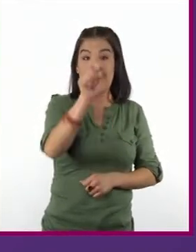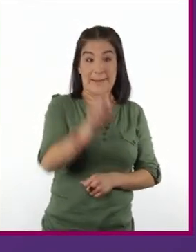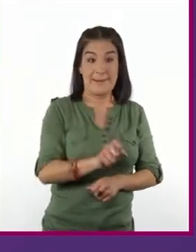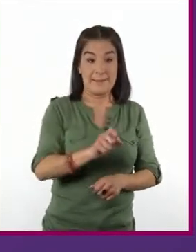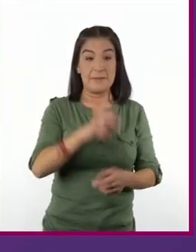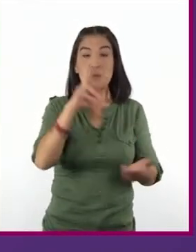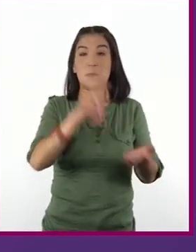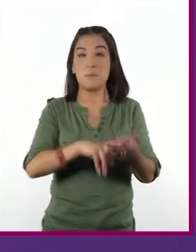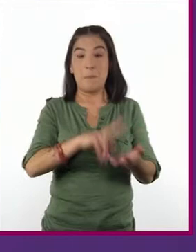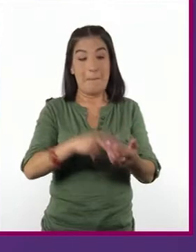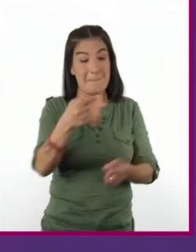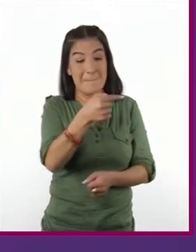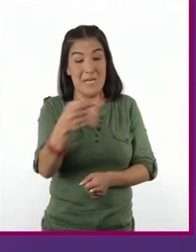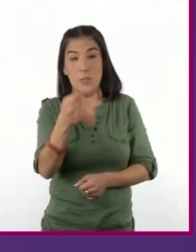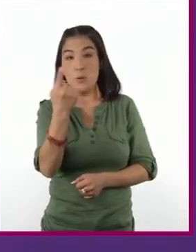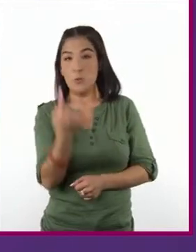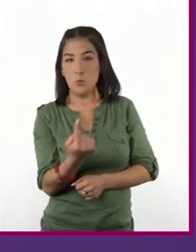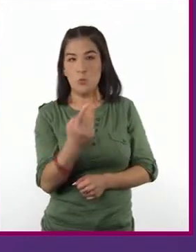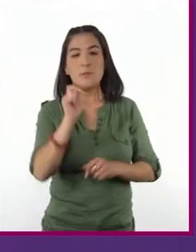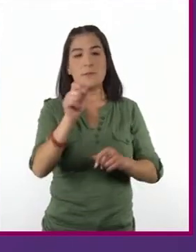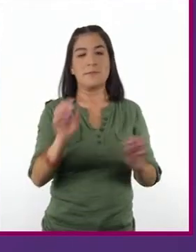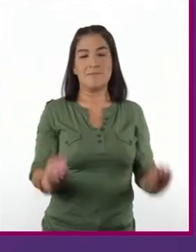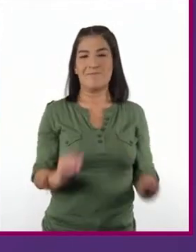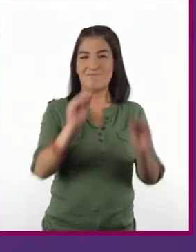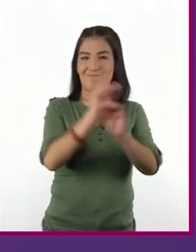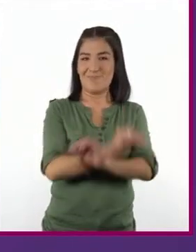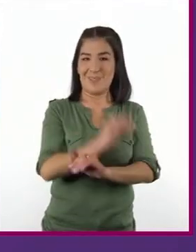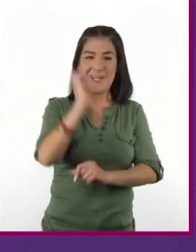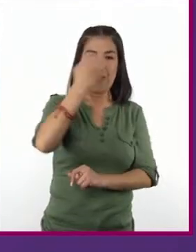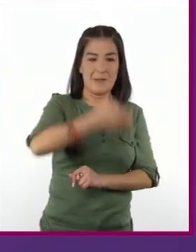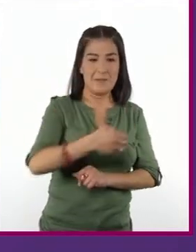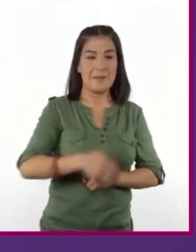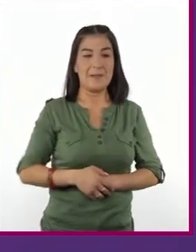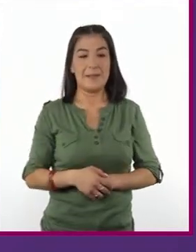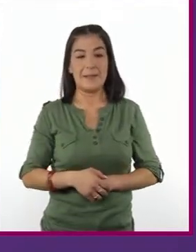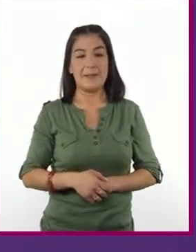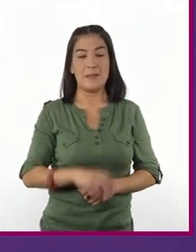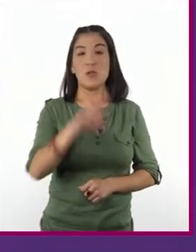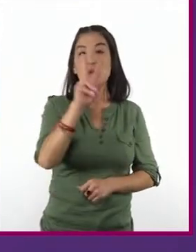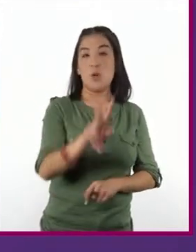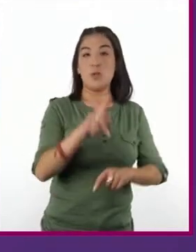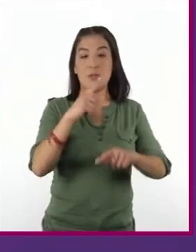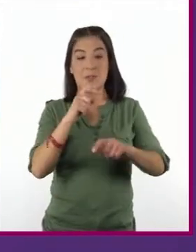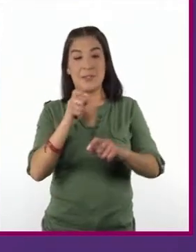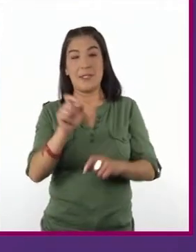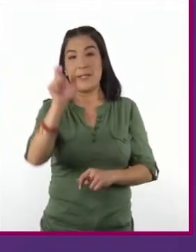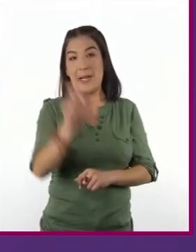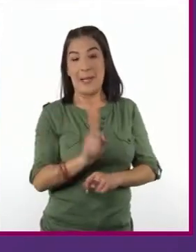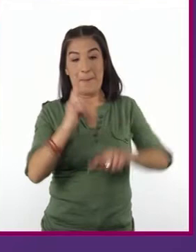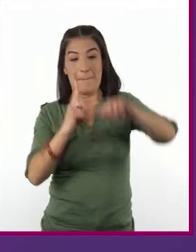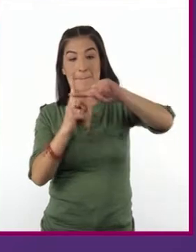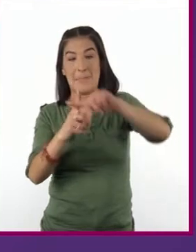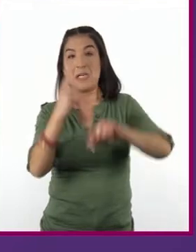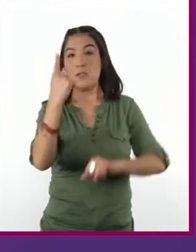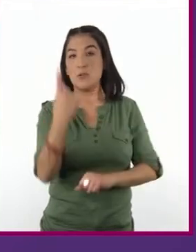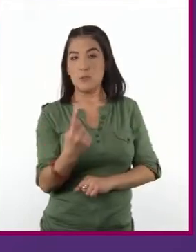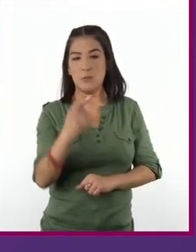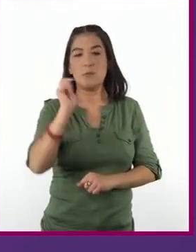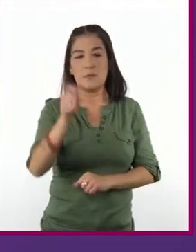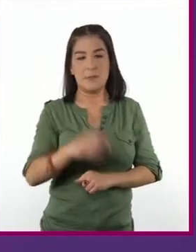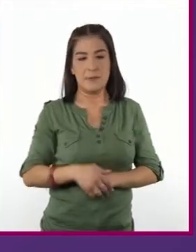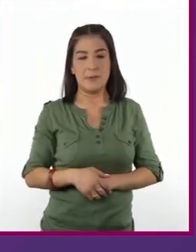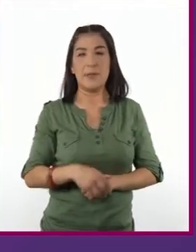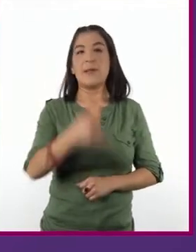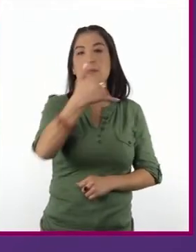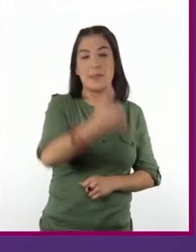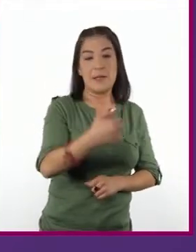menos 1, sustituimos en la ecuación y igual a 2x más 1, nos queda y